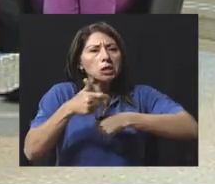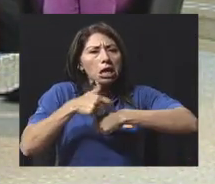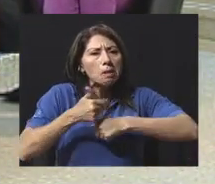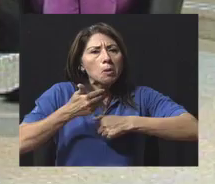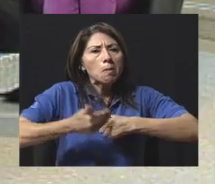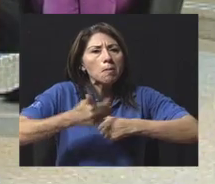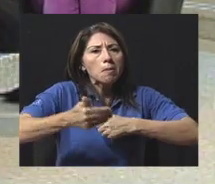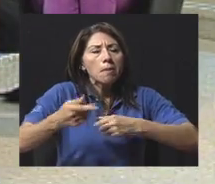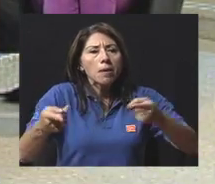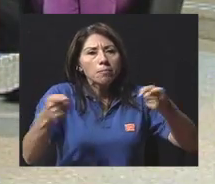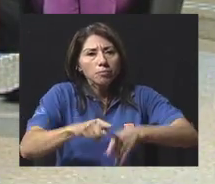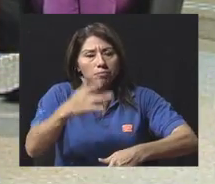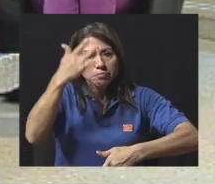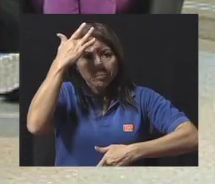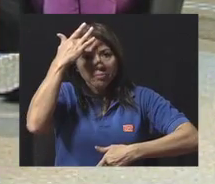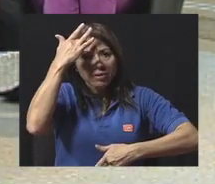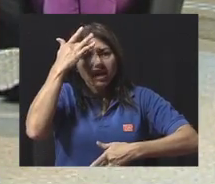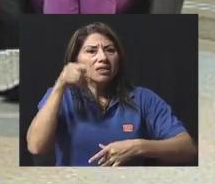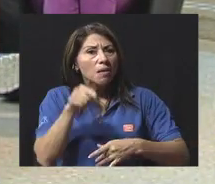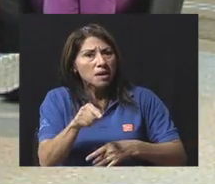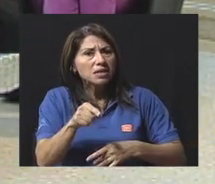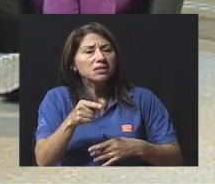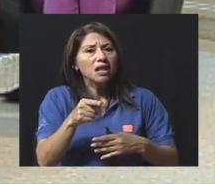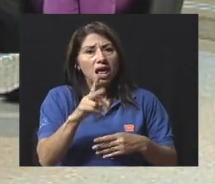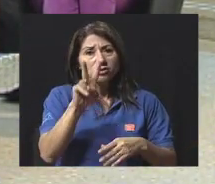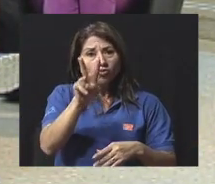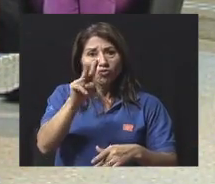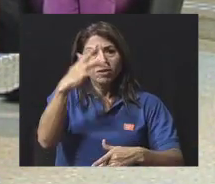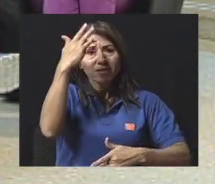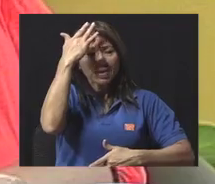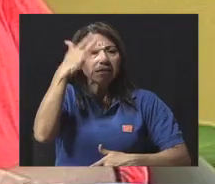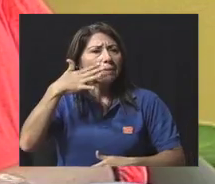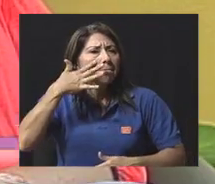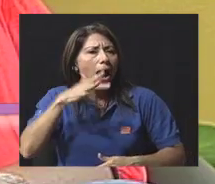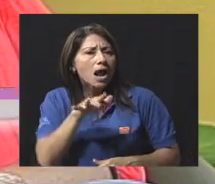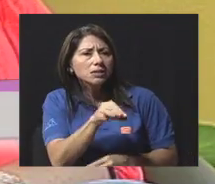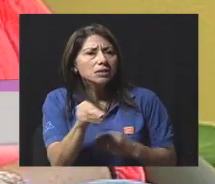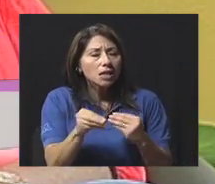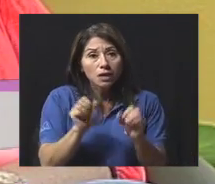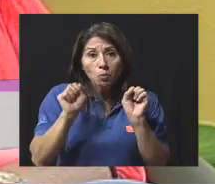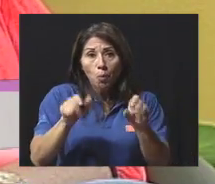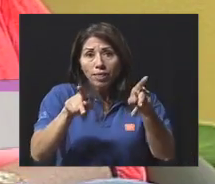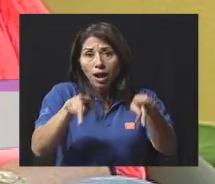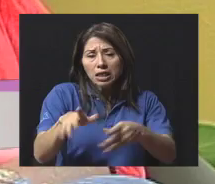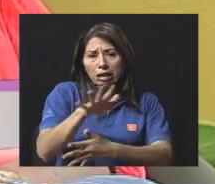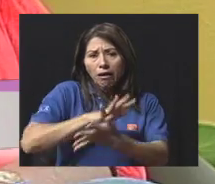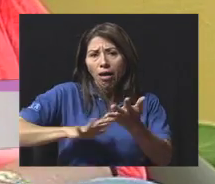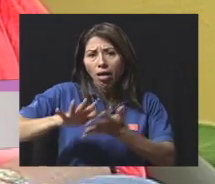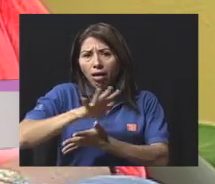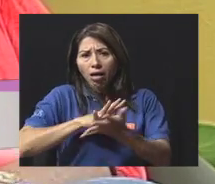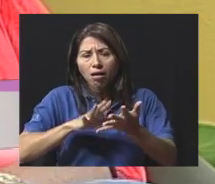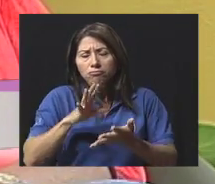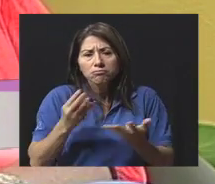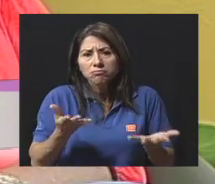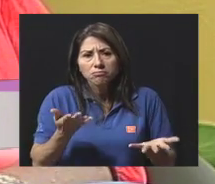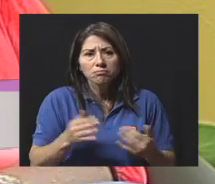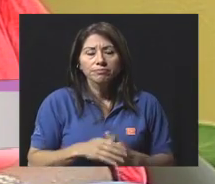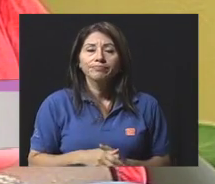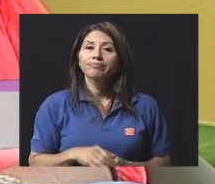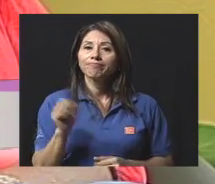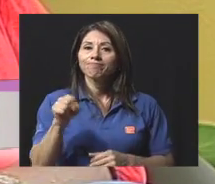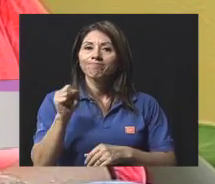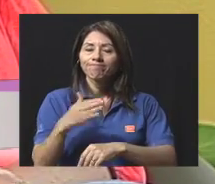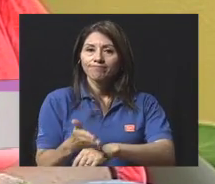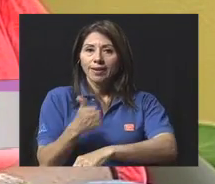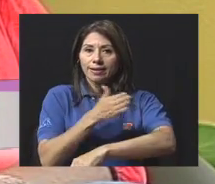similitudes esto puede crear confusión sería importante hablar un poco del diagnóstico sí Bueno antes de eso es